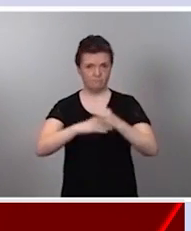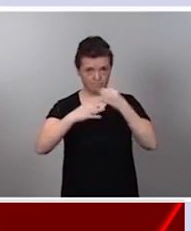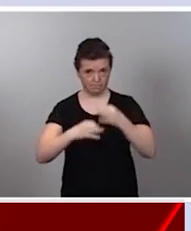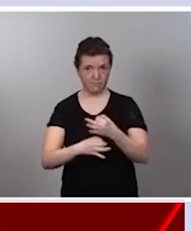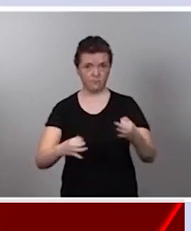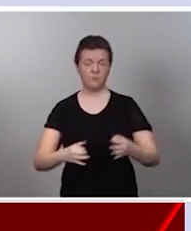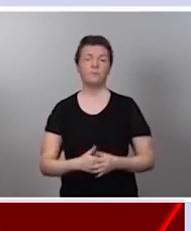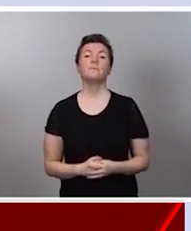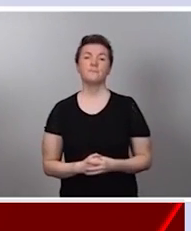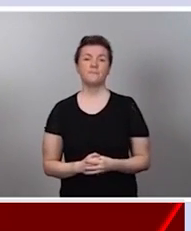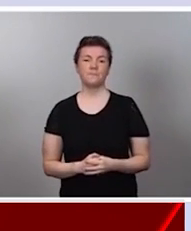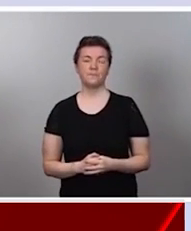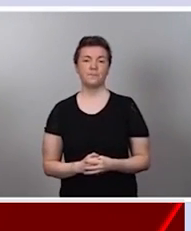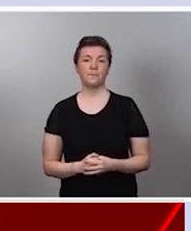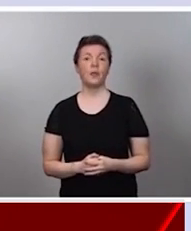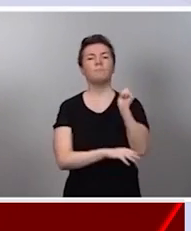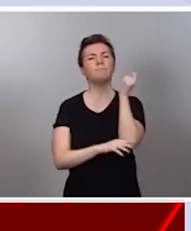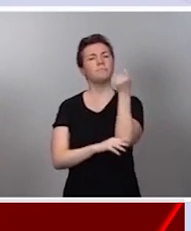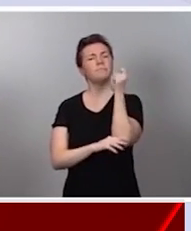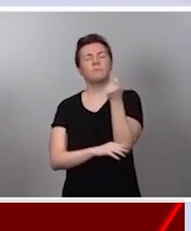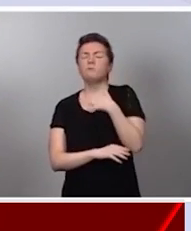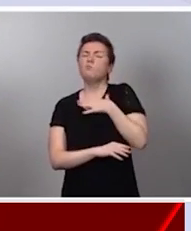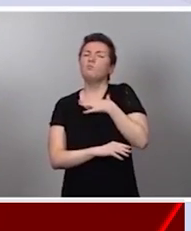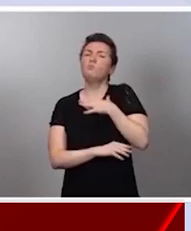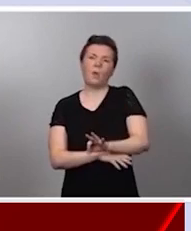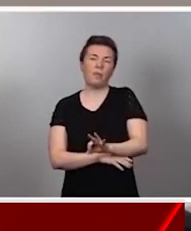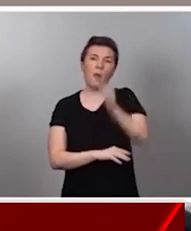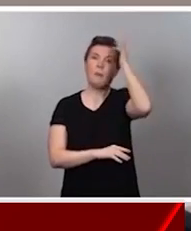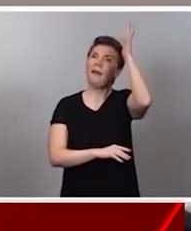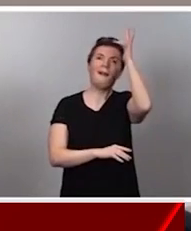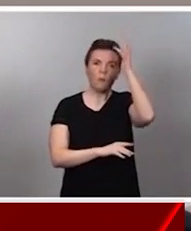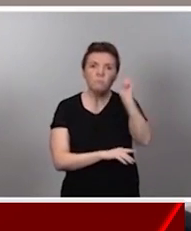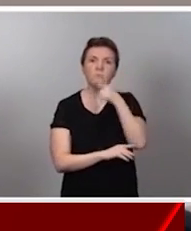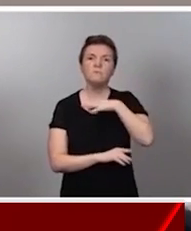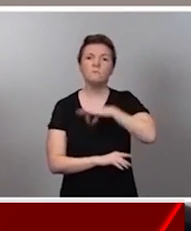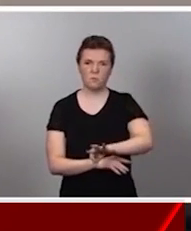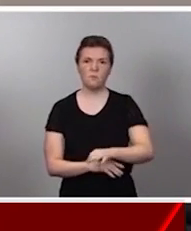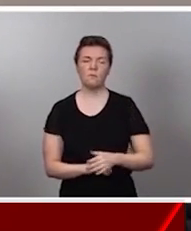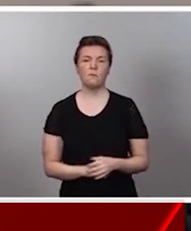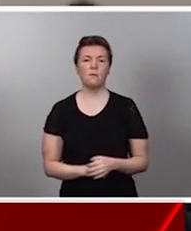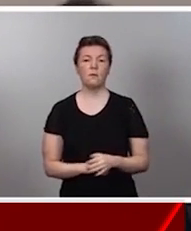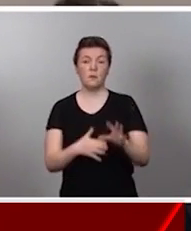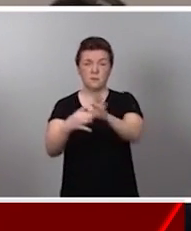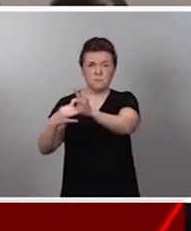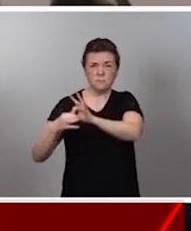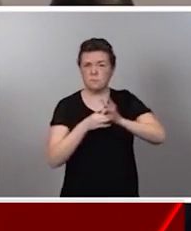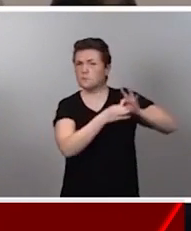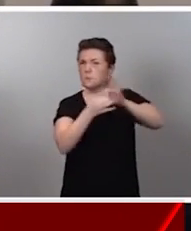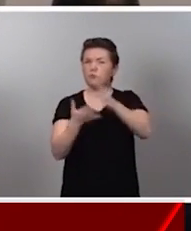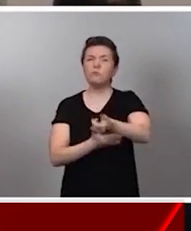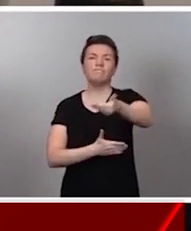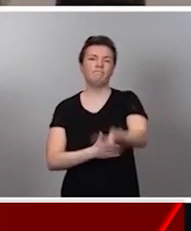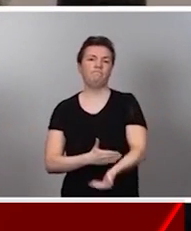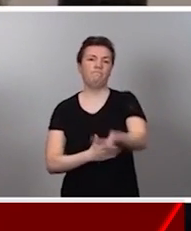completamente alejadas de lo que es el acontecer político y casi económico, sobre todo macroeconómico,